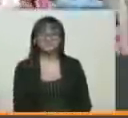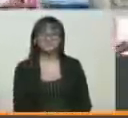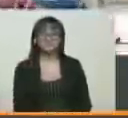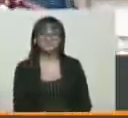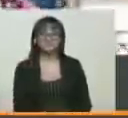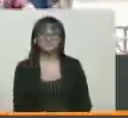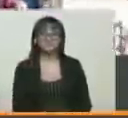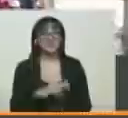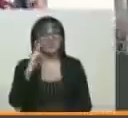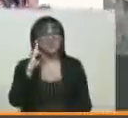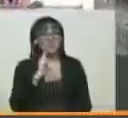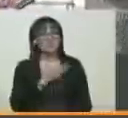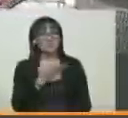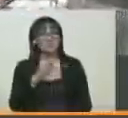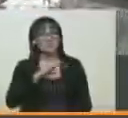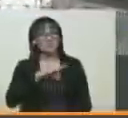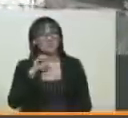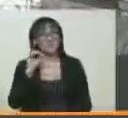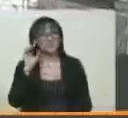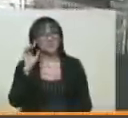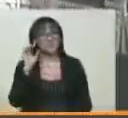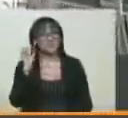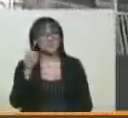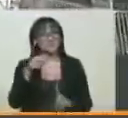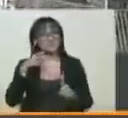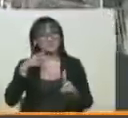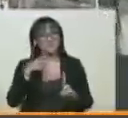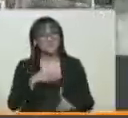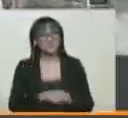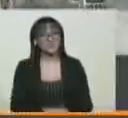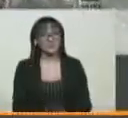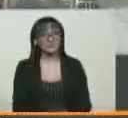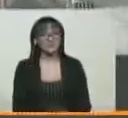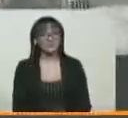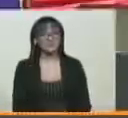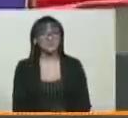bolivariana de Amazonas. Así debe ser.